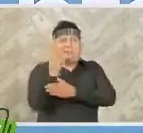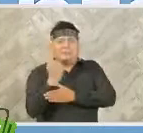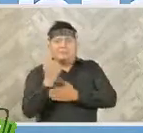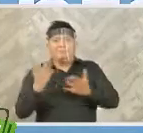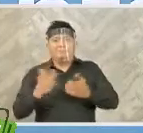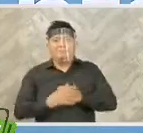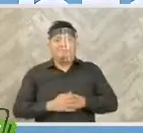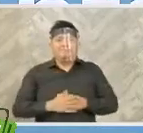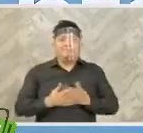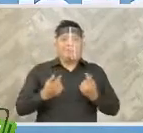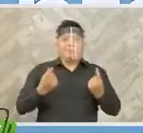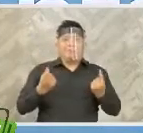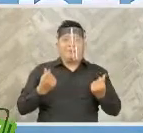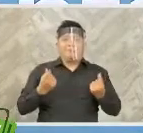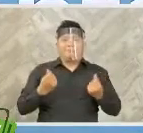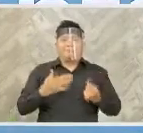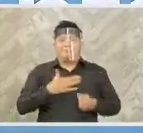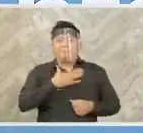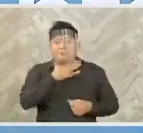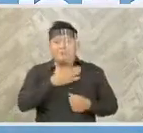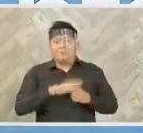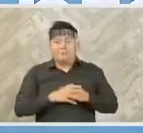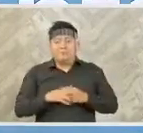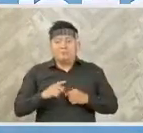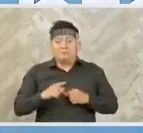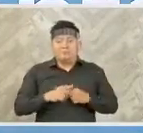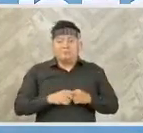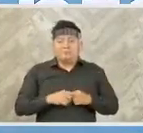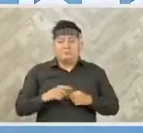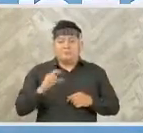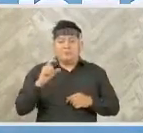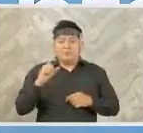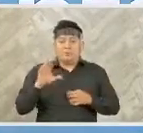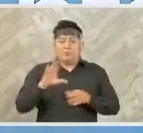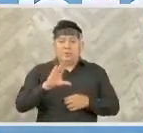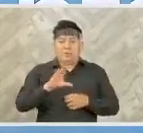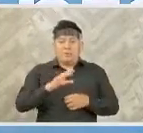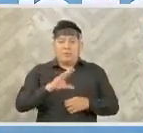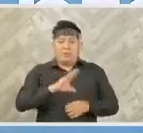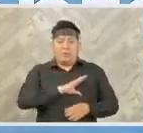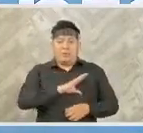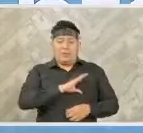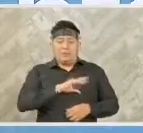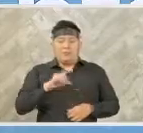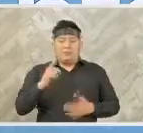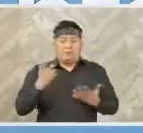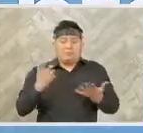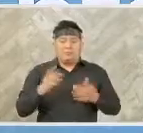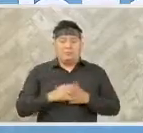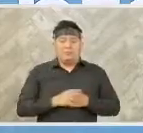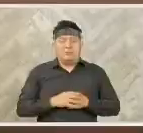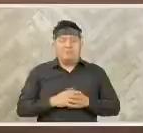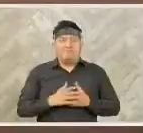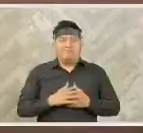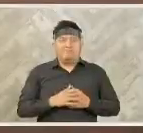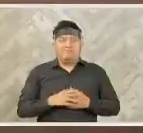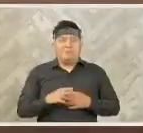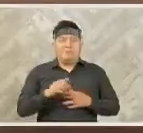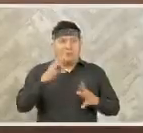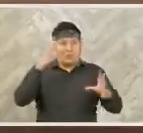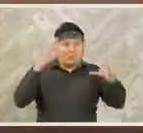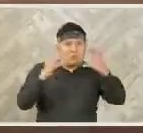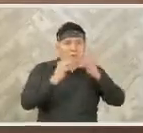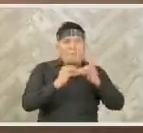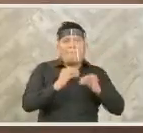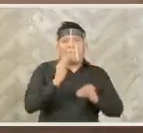en la liquidez, en la caja. De esta forma, la alcaldía hizo convenios con entidades como Bancoldex,